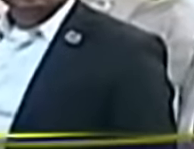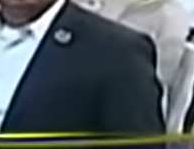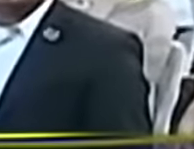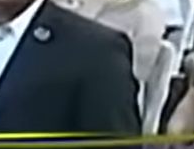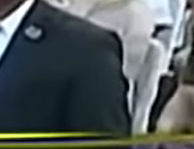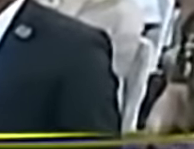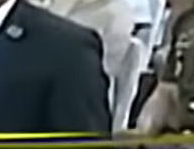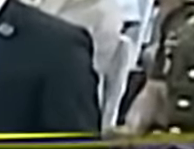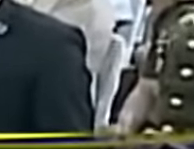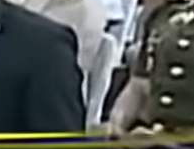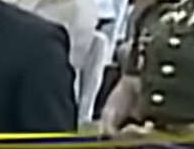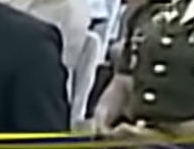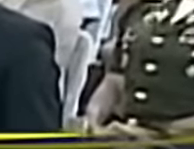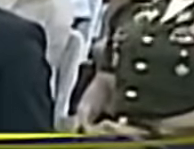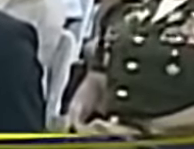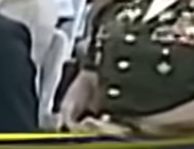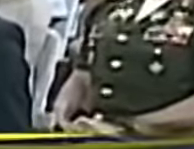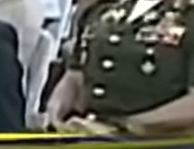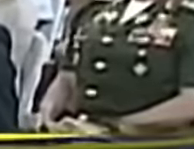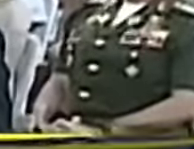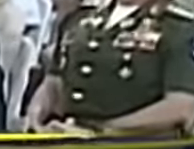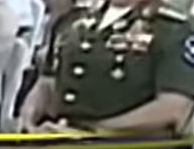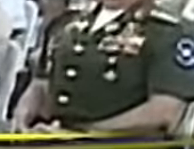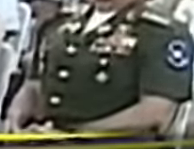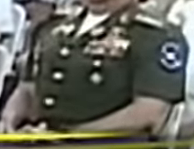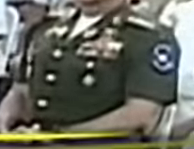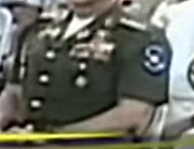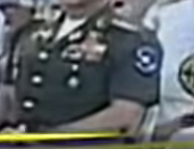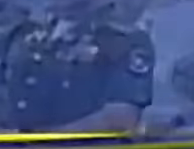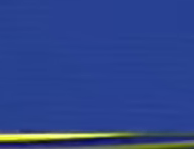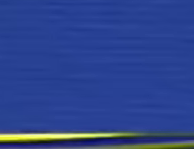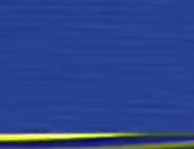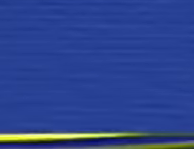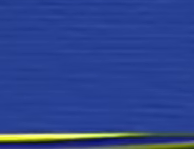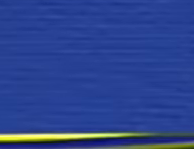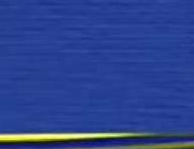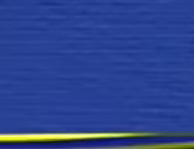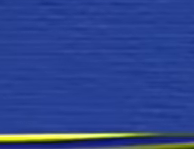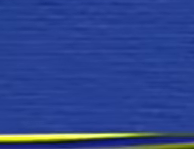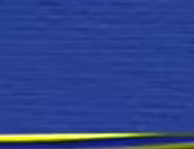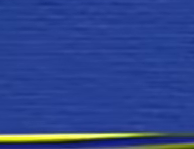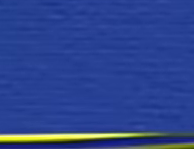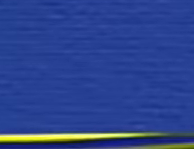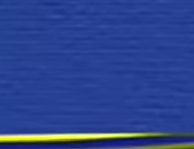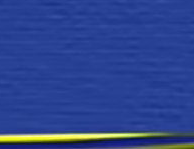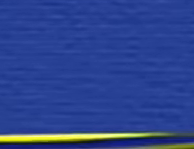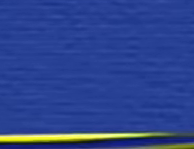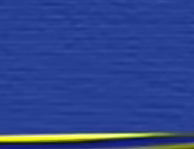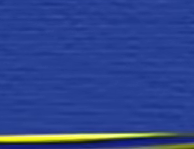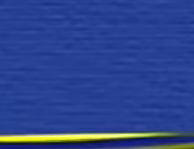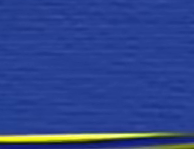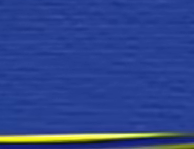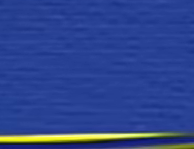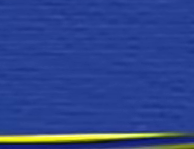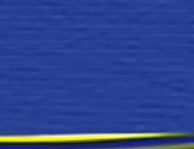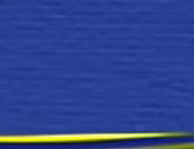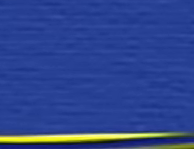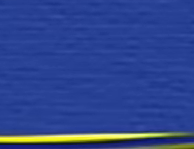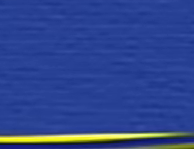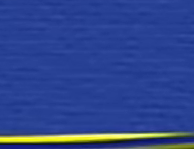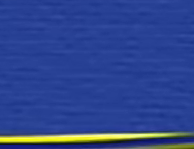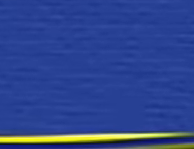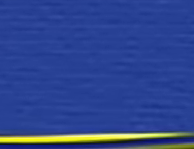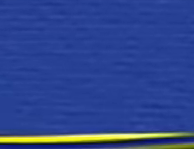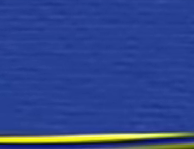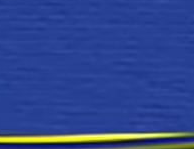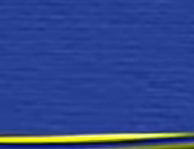patriotas se ponen al frente, como usted lo hace, al frente de la patria, al frente del